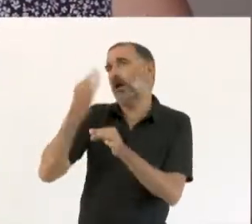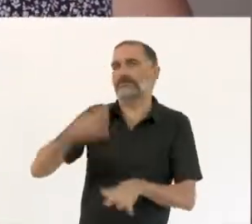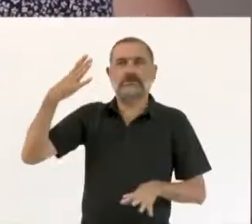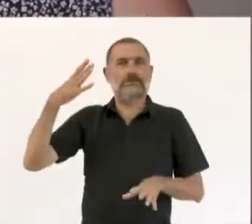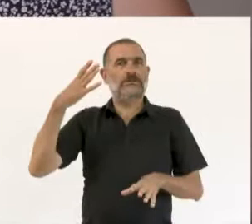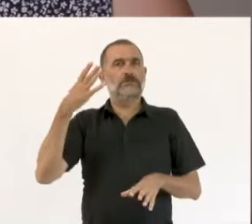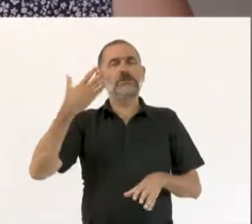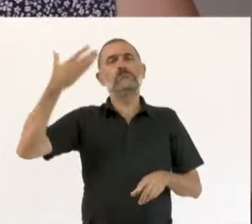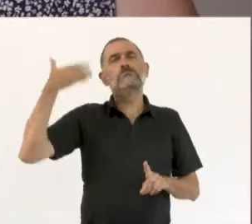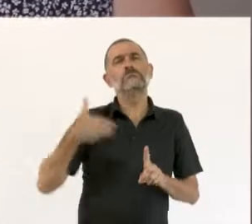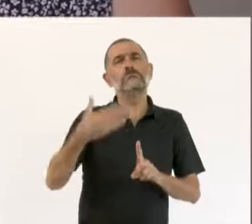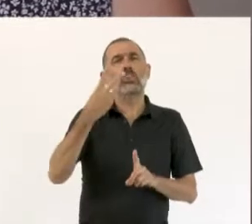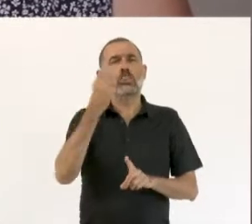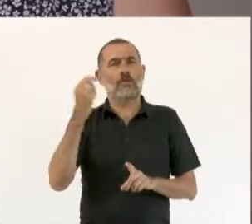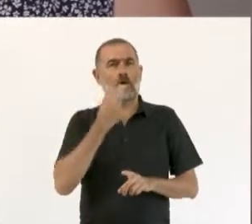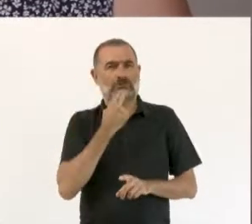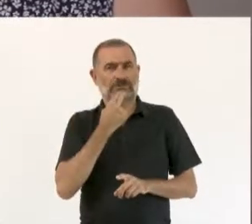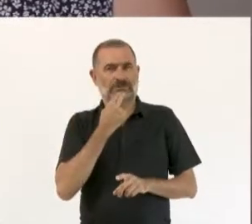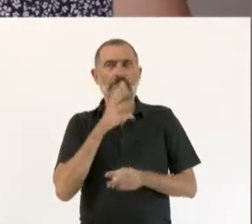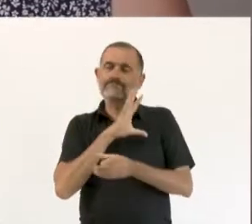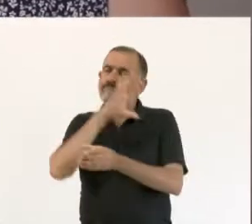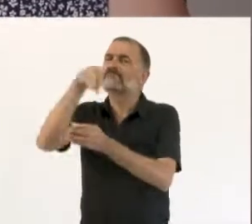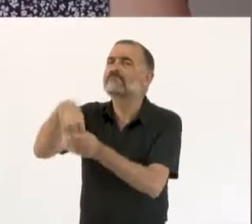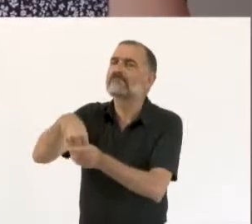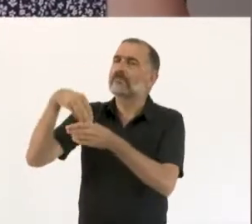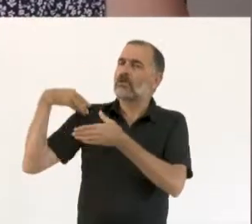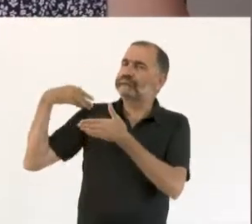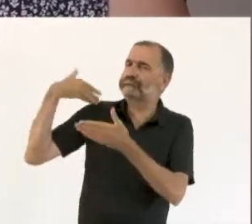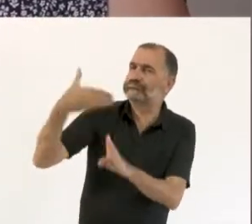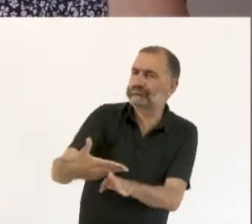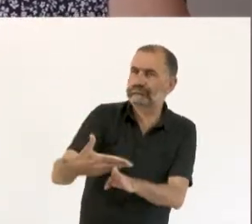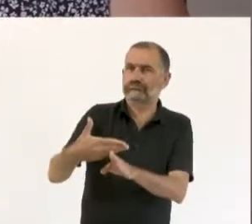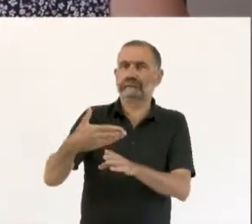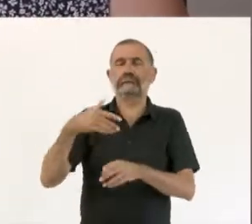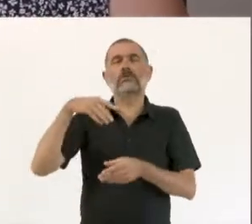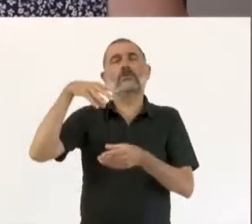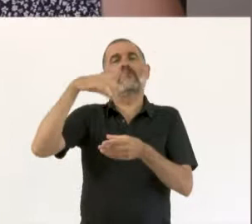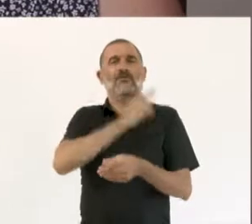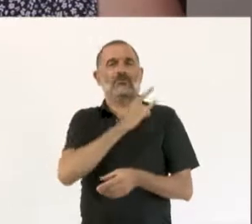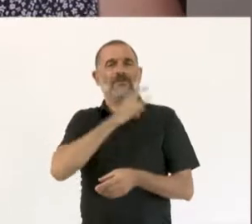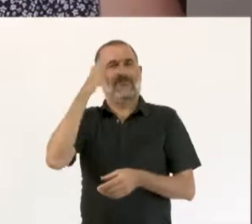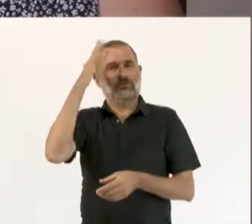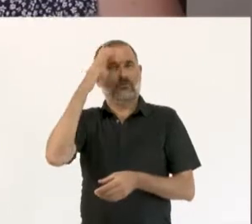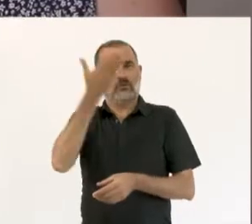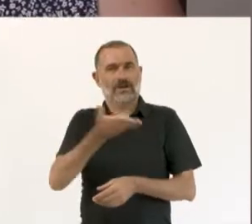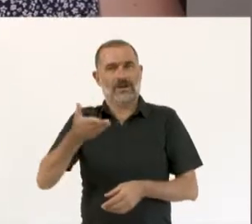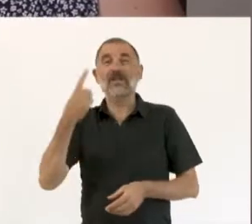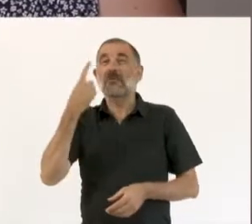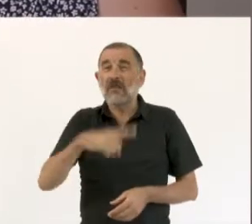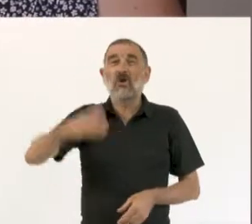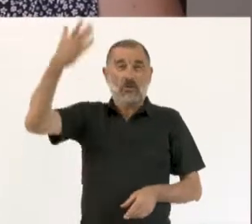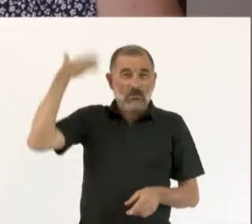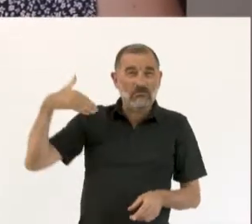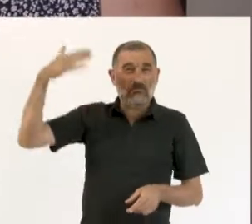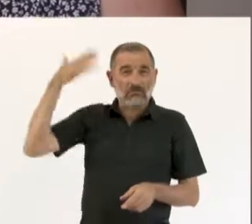2011, en el que se inserta dentro de la Facultad de Filosofía y Humanidades como programa de extensión. Sin embargo, tiene